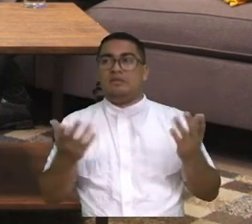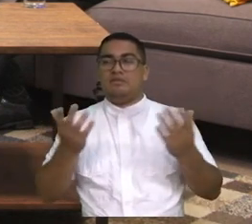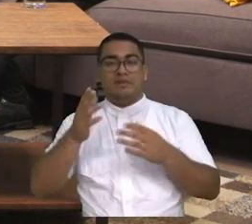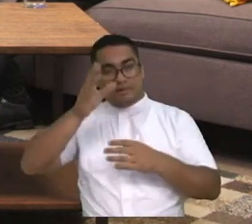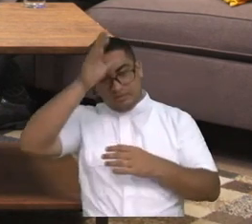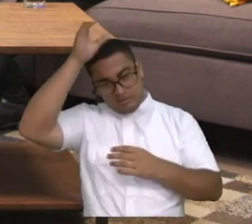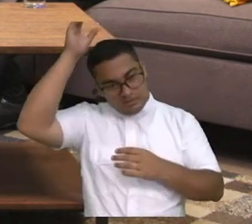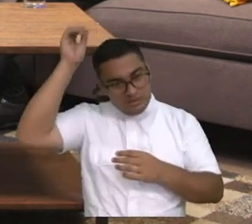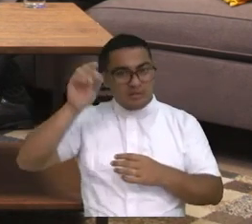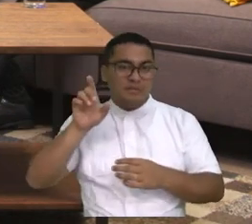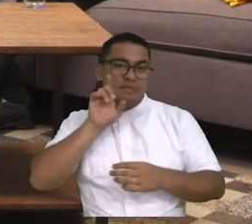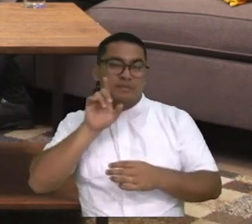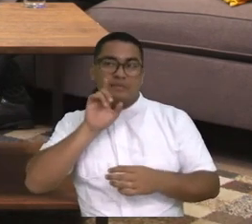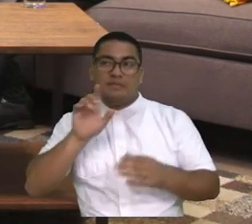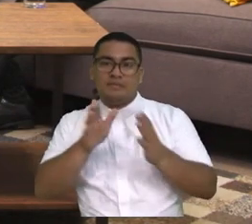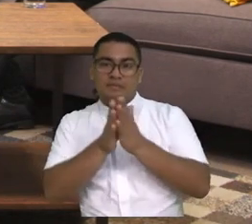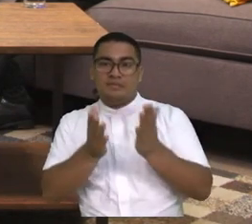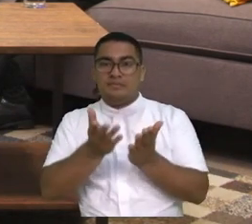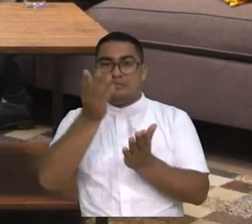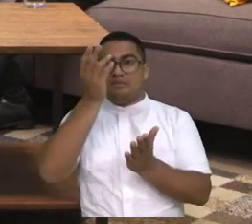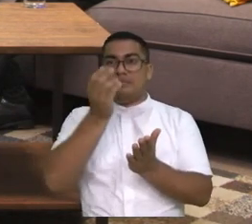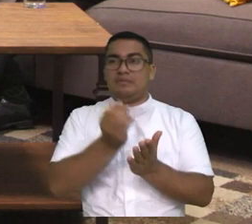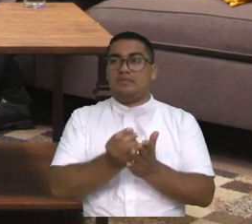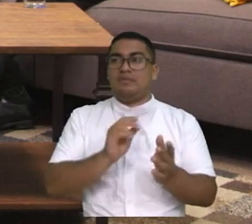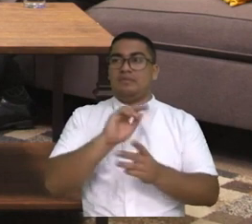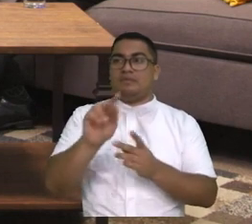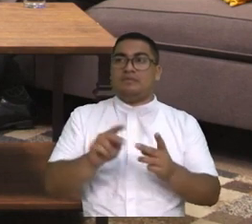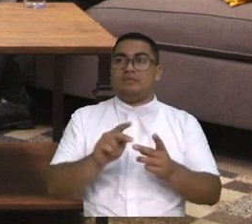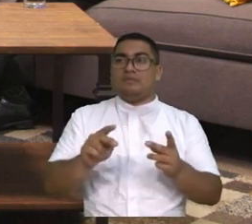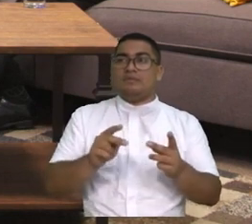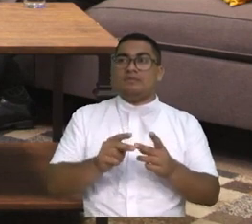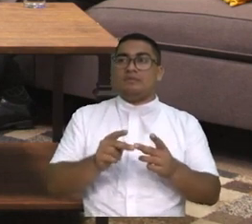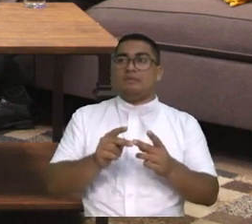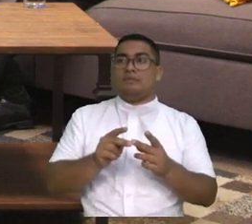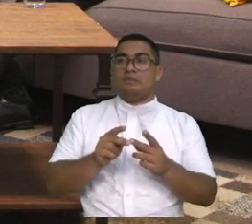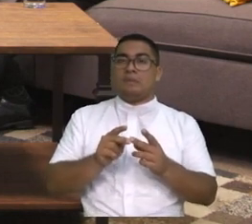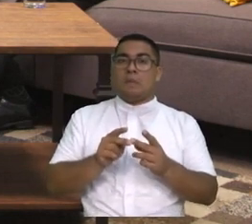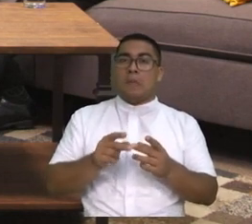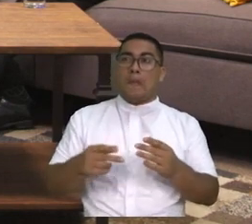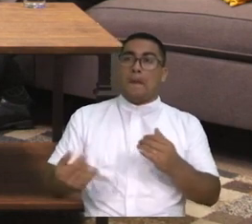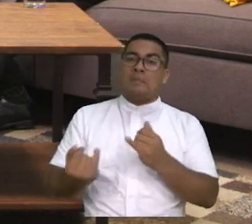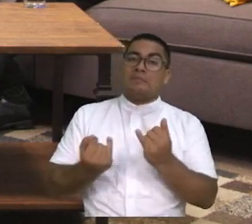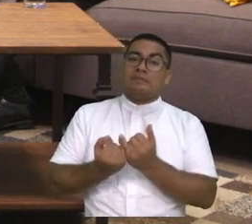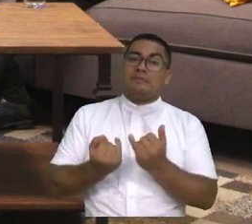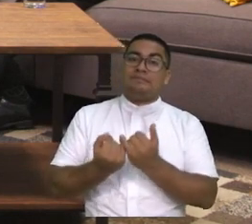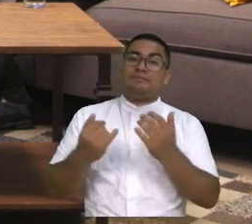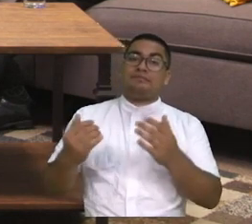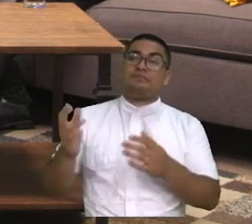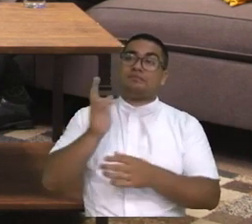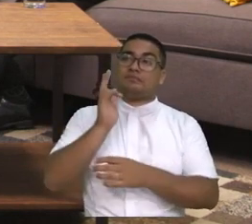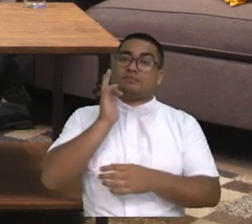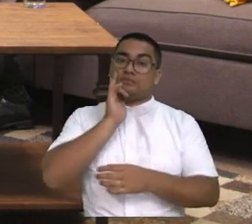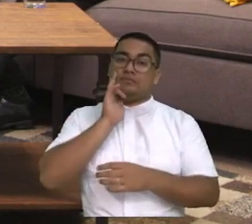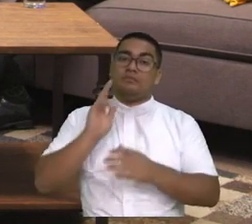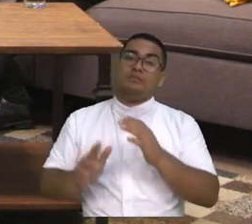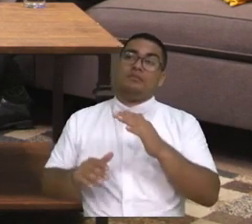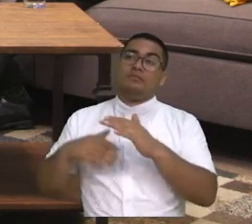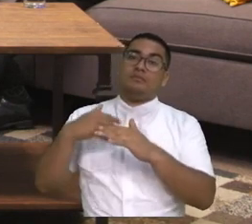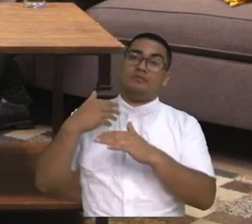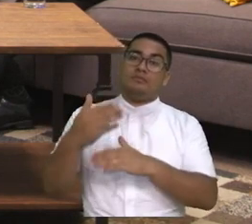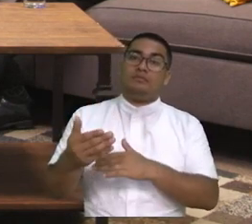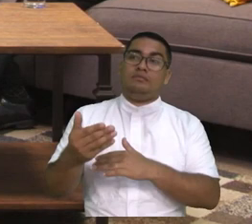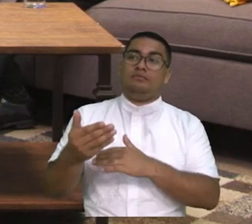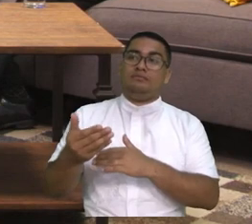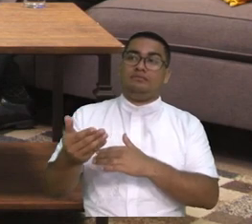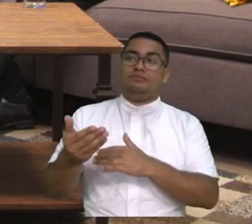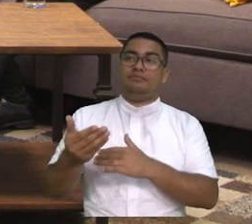pasajes de la Biblia. O sea, era una crónica completa, no era una crónica aburrida. Y después Darío incursiona, después de la crónica, incursiona